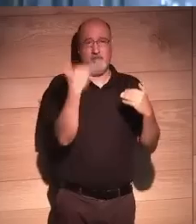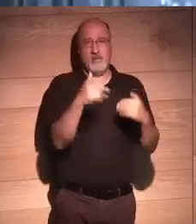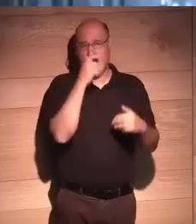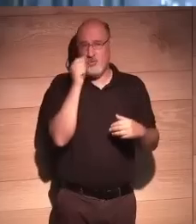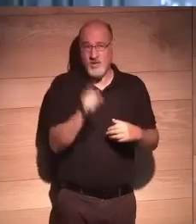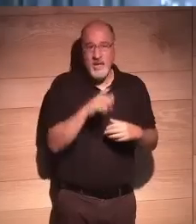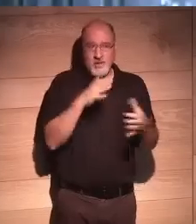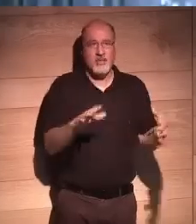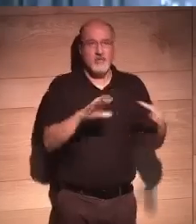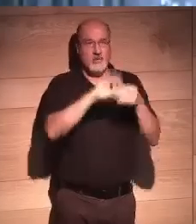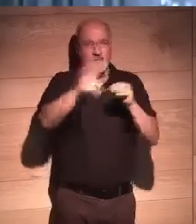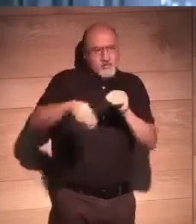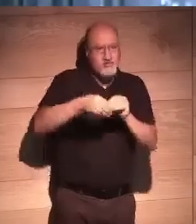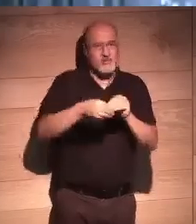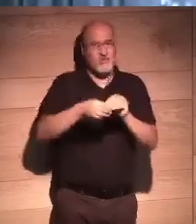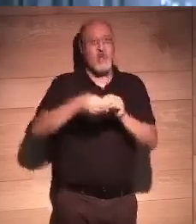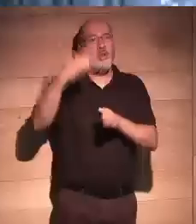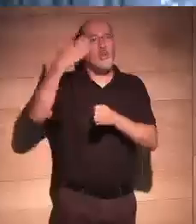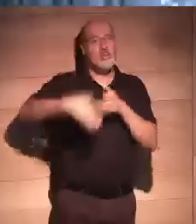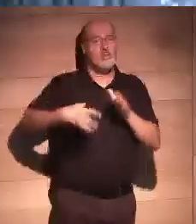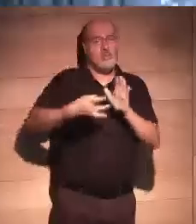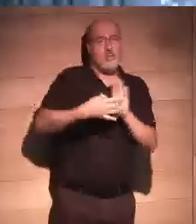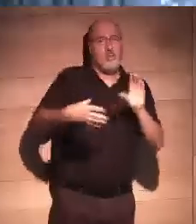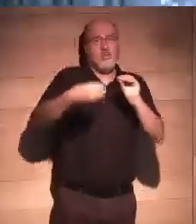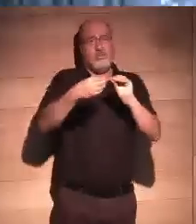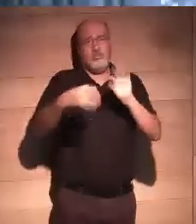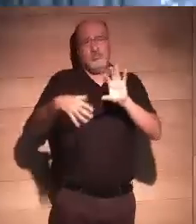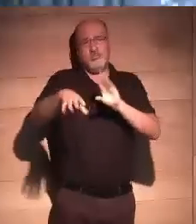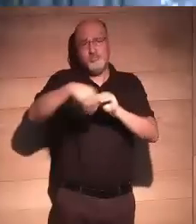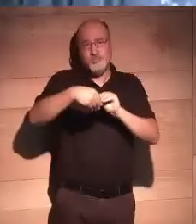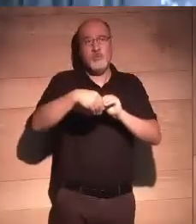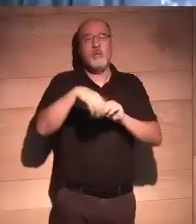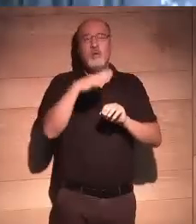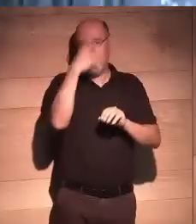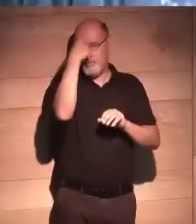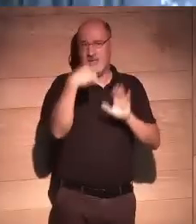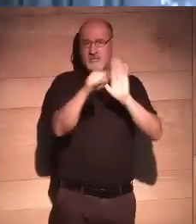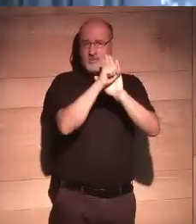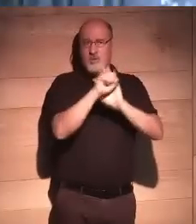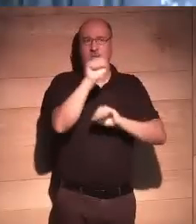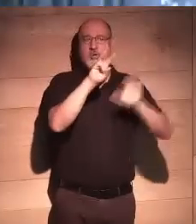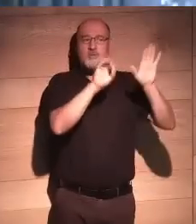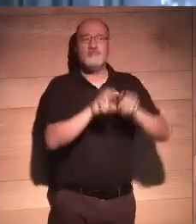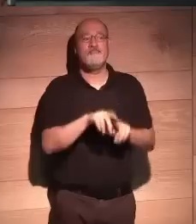¿no? Entonces ese es el límite, pero claro, es que los 80 fueron pura iconografía. Andrés y